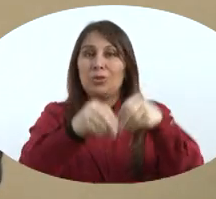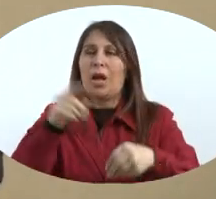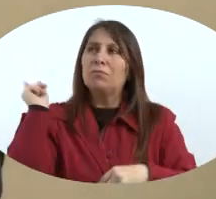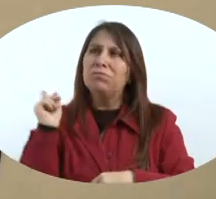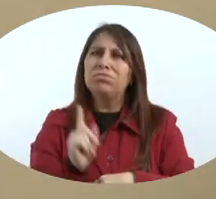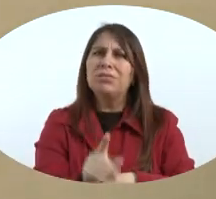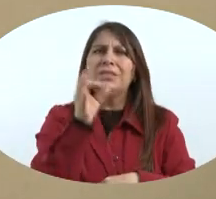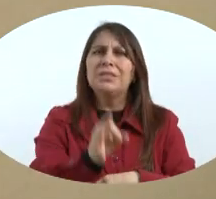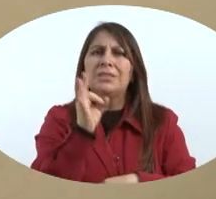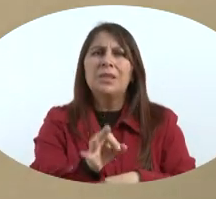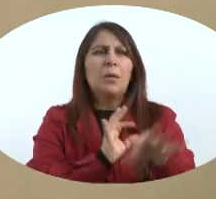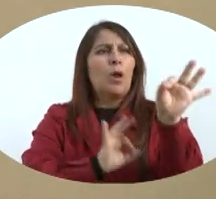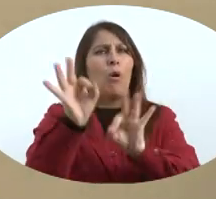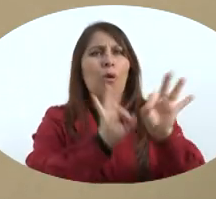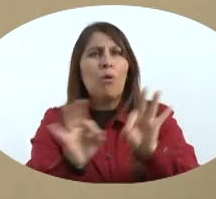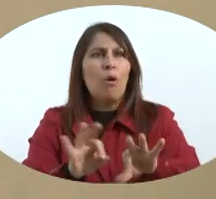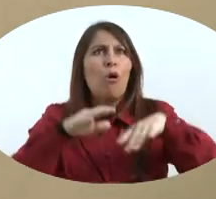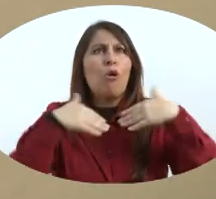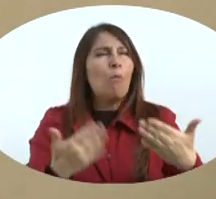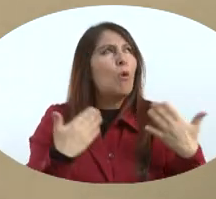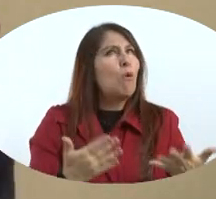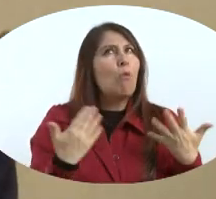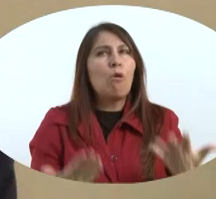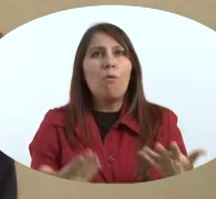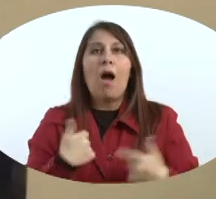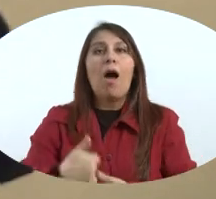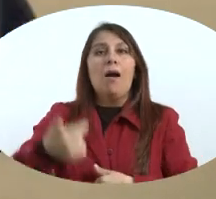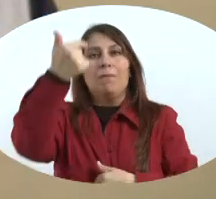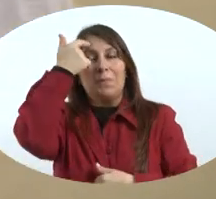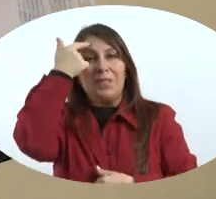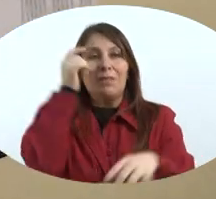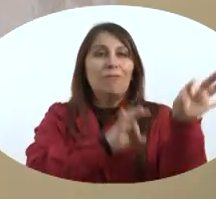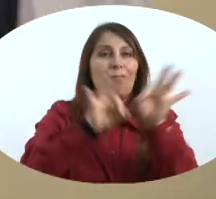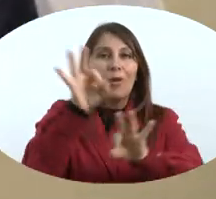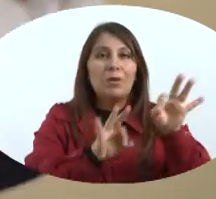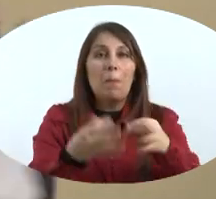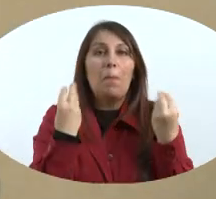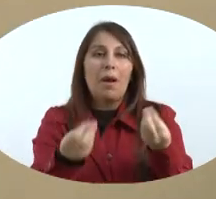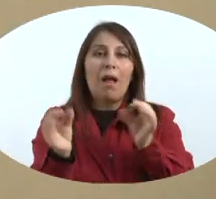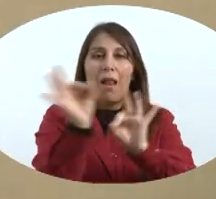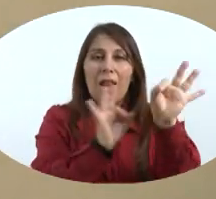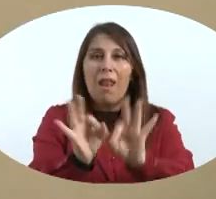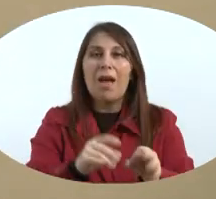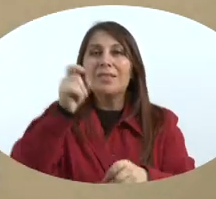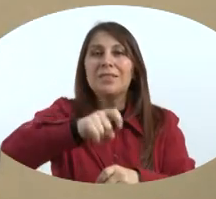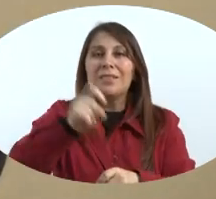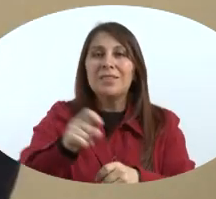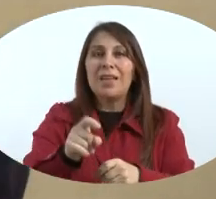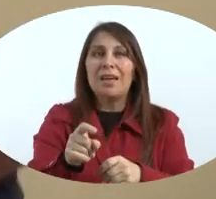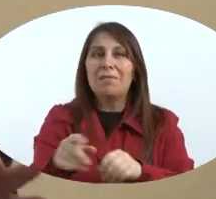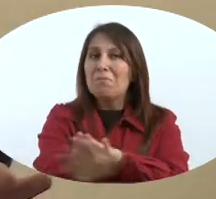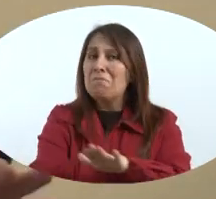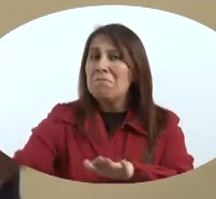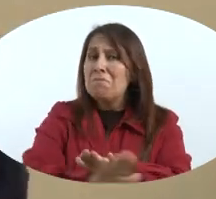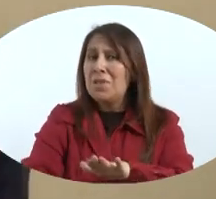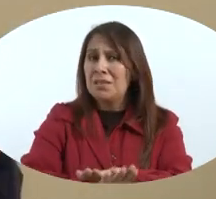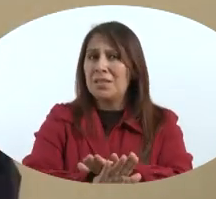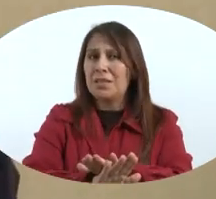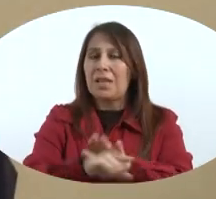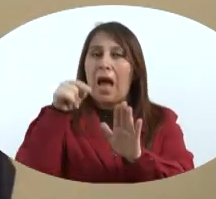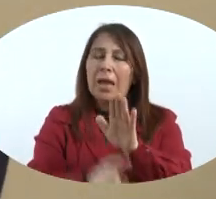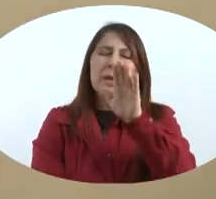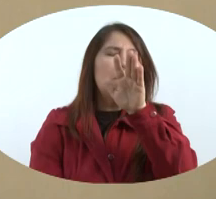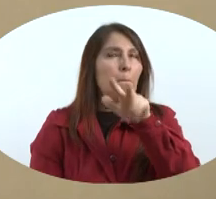cuando nos concebimos como humanidad ha buscado organizarse para solucionar sus necesidades más básicas y en medio de ese proceso es que